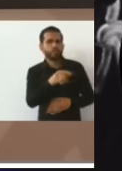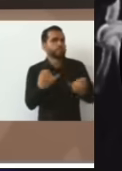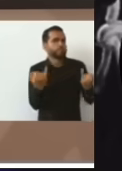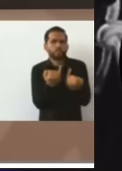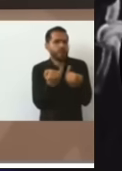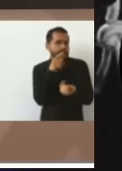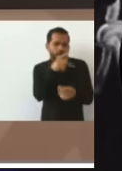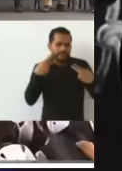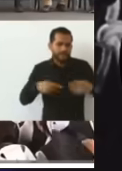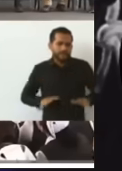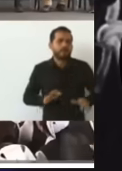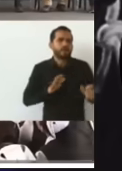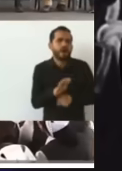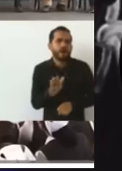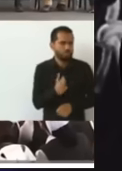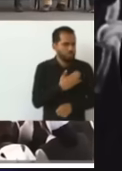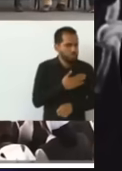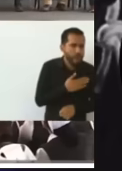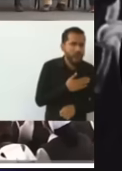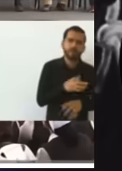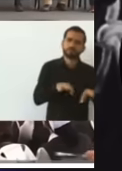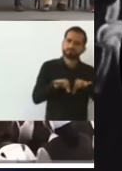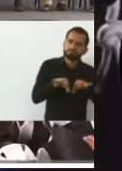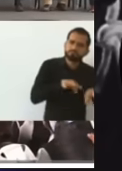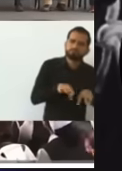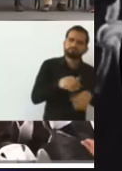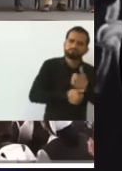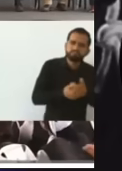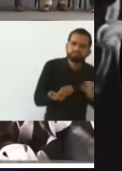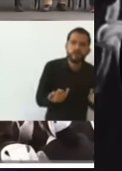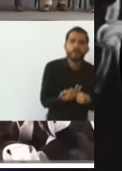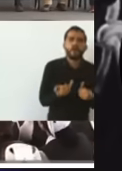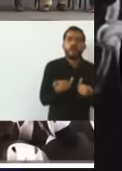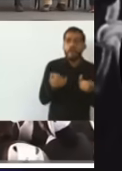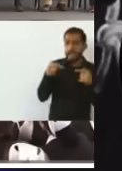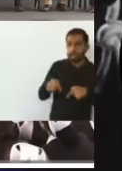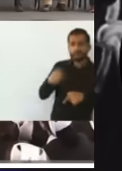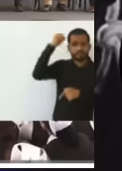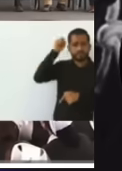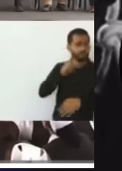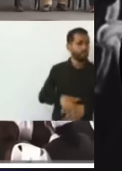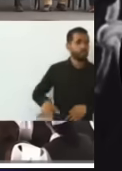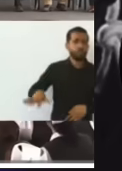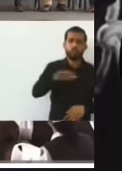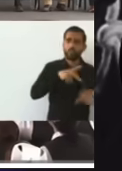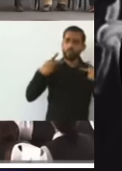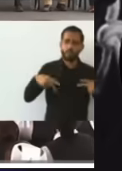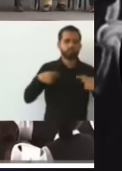gente trabajadora, buena. Y la de Sinaloa es gente buena, trabajadora.